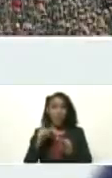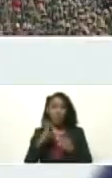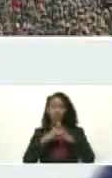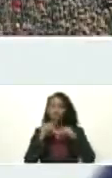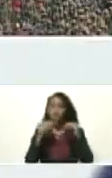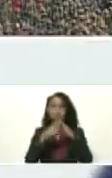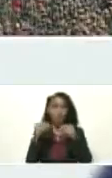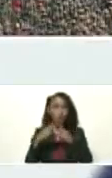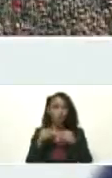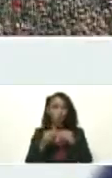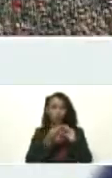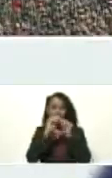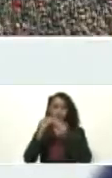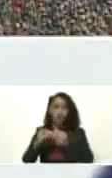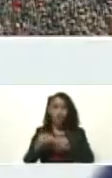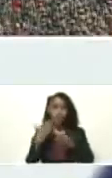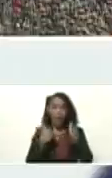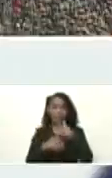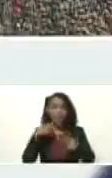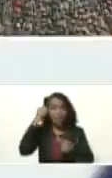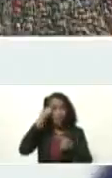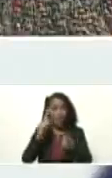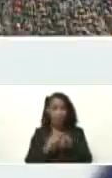todo para sacar videos,